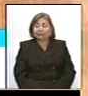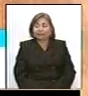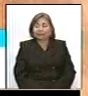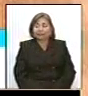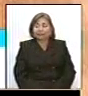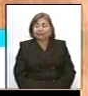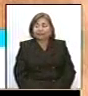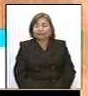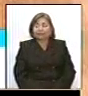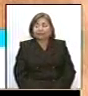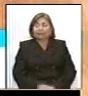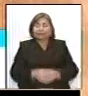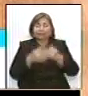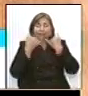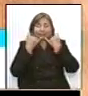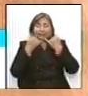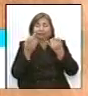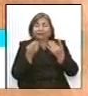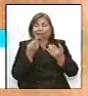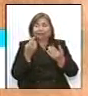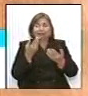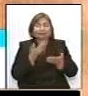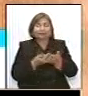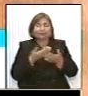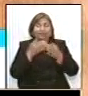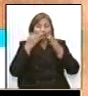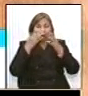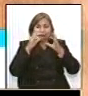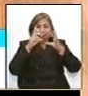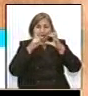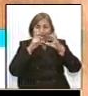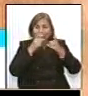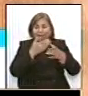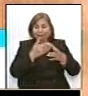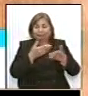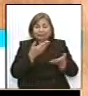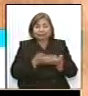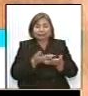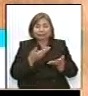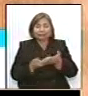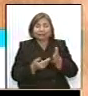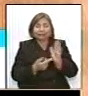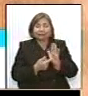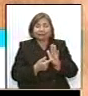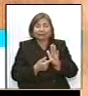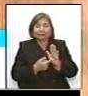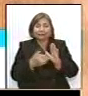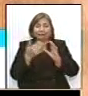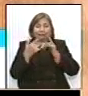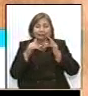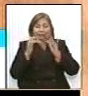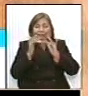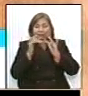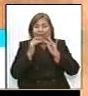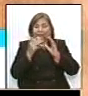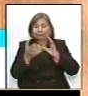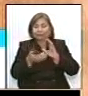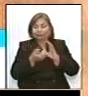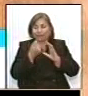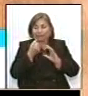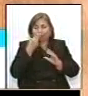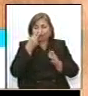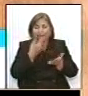por supuesto, en el informe no solamente se consignan las imágenes, sino la fuente de la red social de donde ha sido extraída, para que se